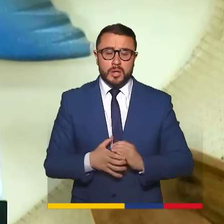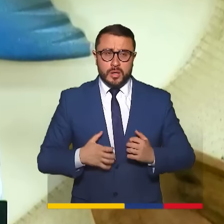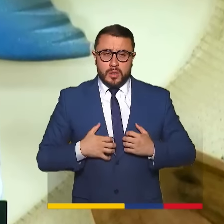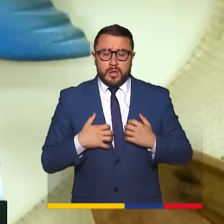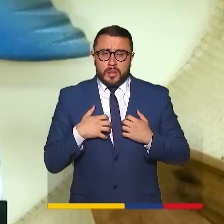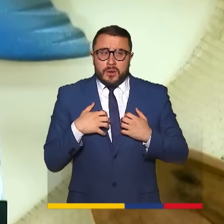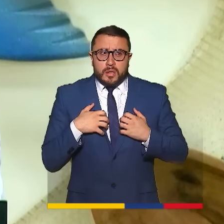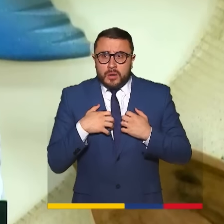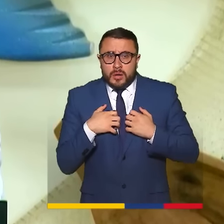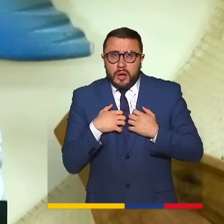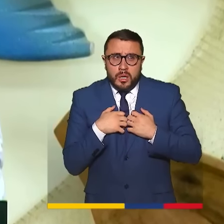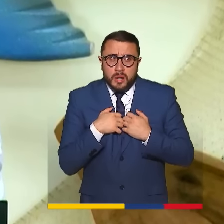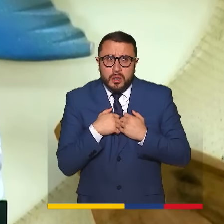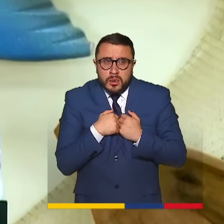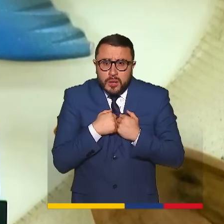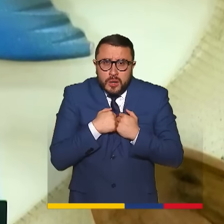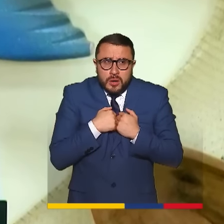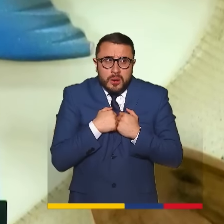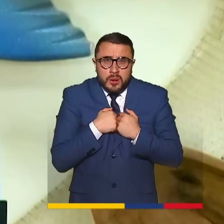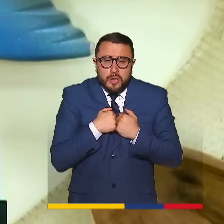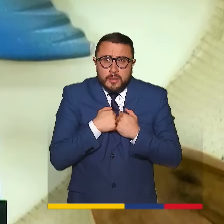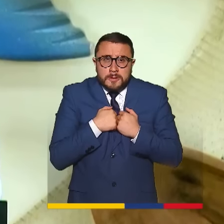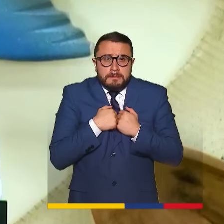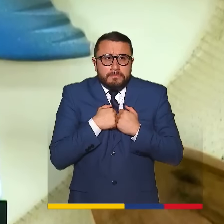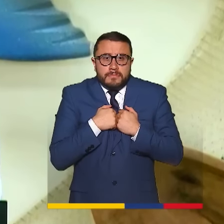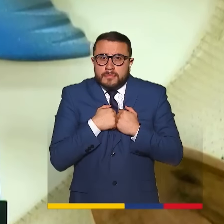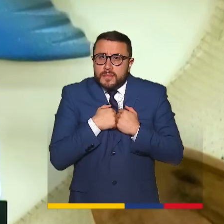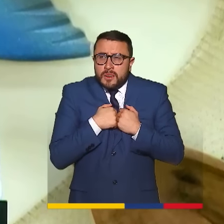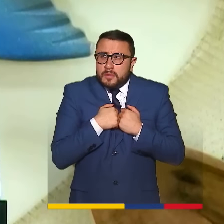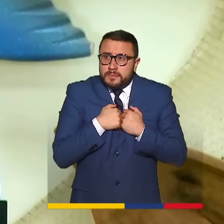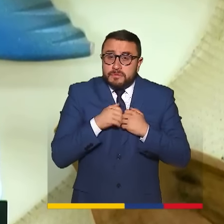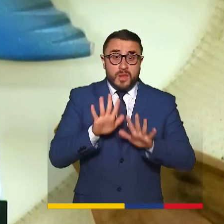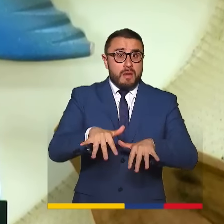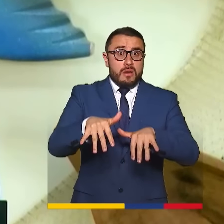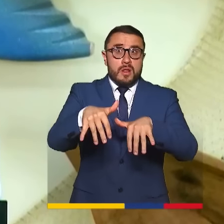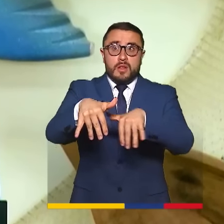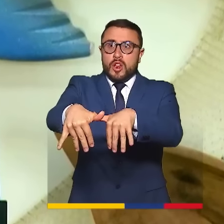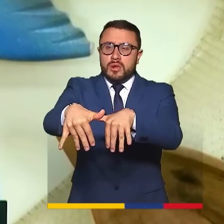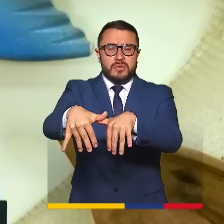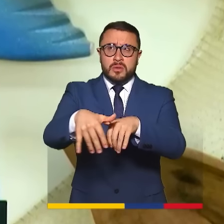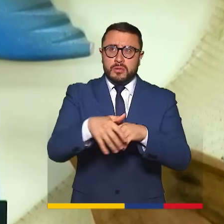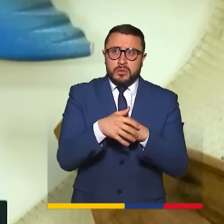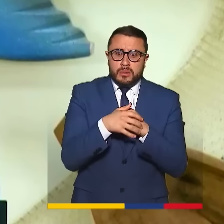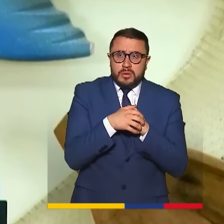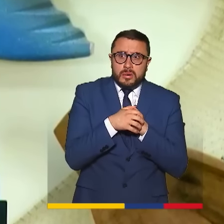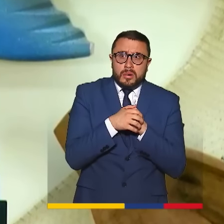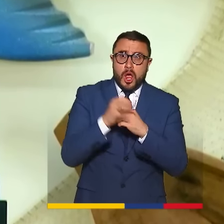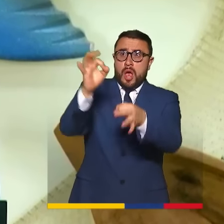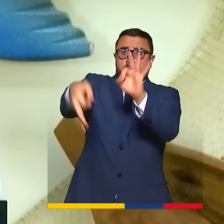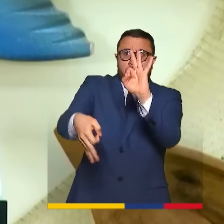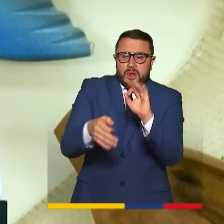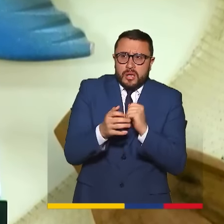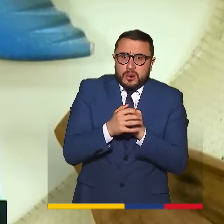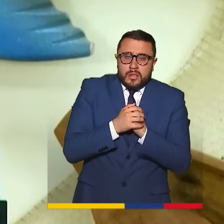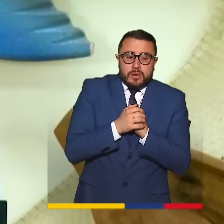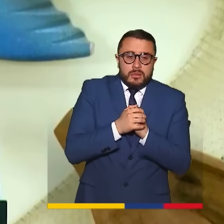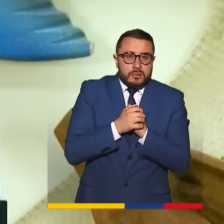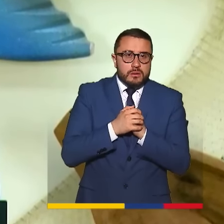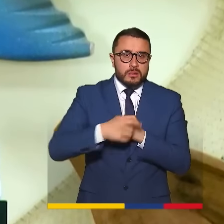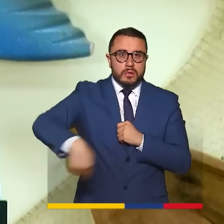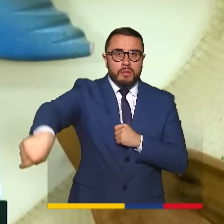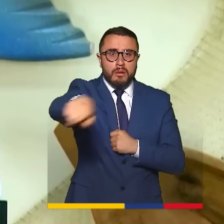entonces se amedrentara para no protestar ante la injusticia. Esos